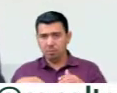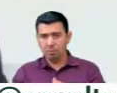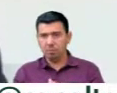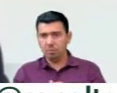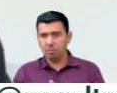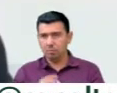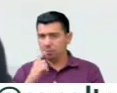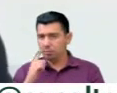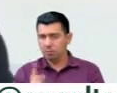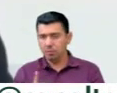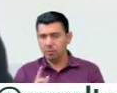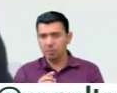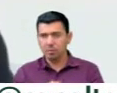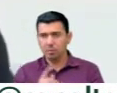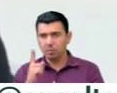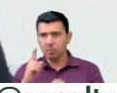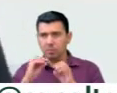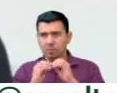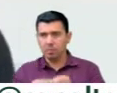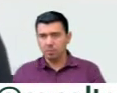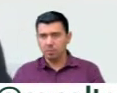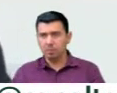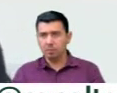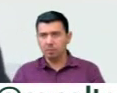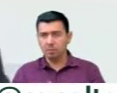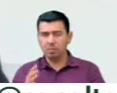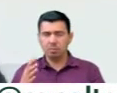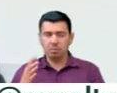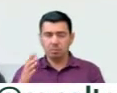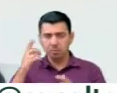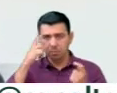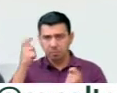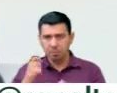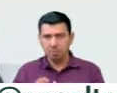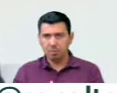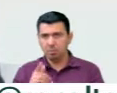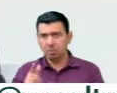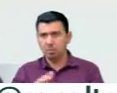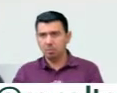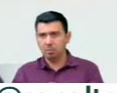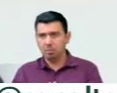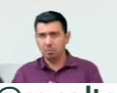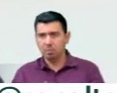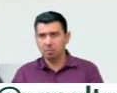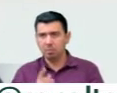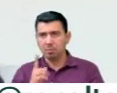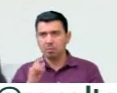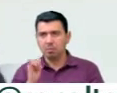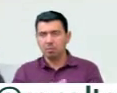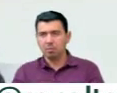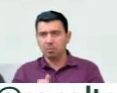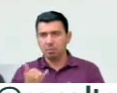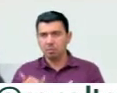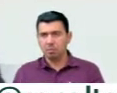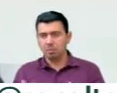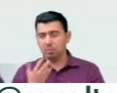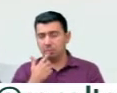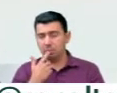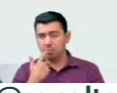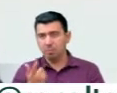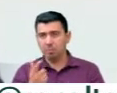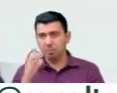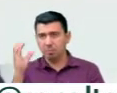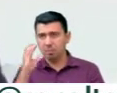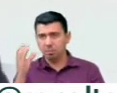es una manera realmente regulada dentro de esta situación. Por eso hoy queremos es decirle a los colombianos, a